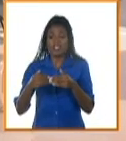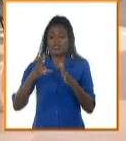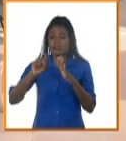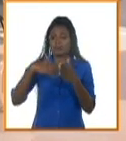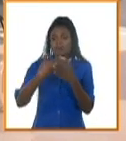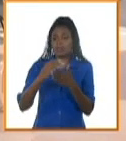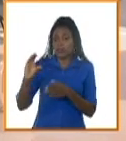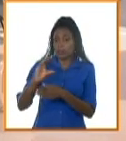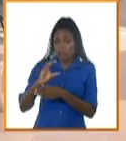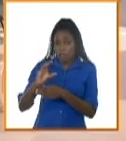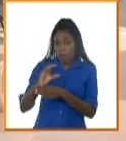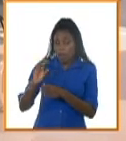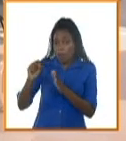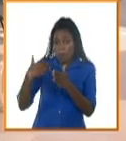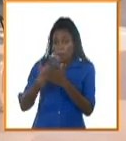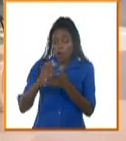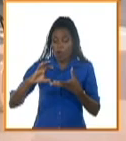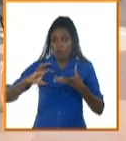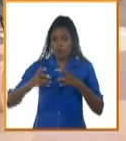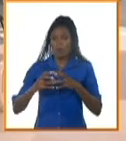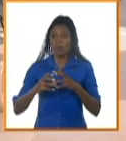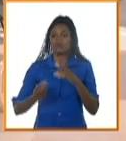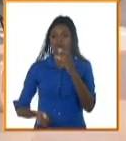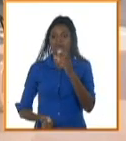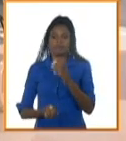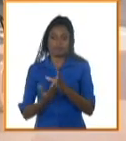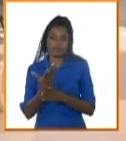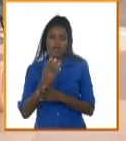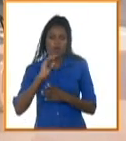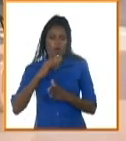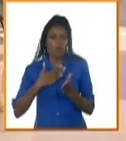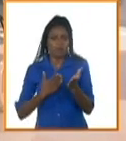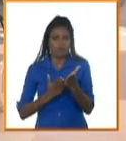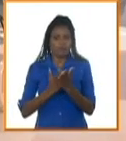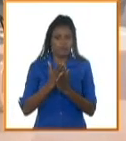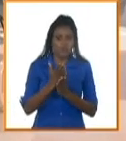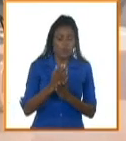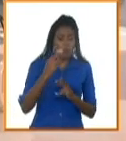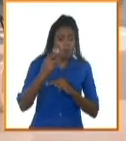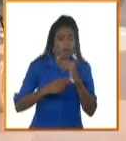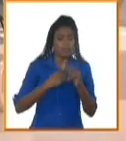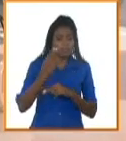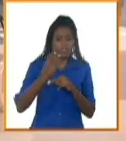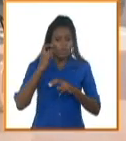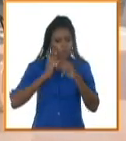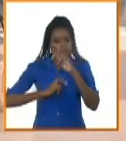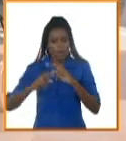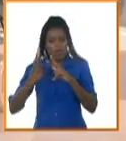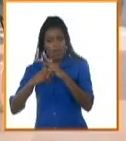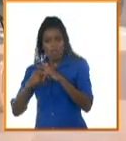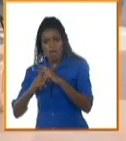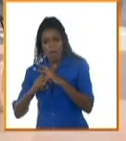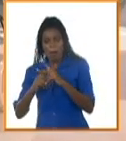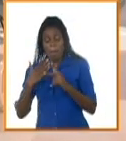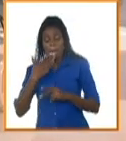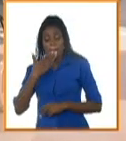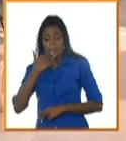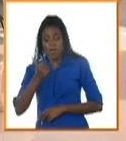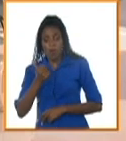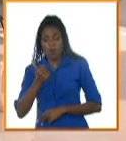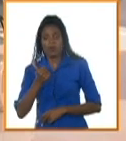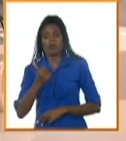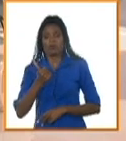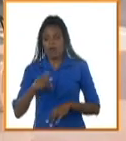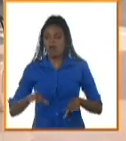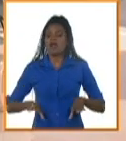cierre contable de esas propias formas de gestión y cómo seguir engrasando el mecanismo para para que sea lo más Expedito